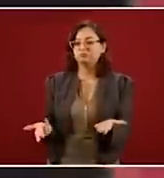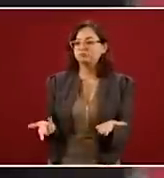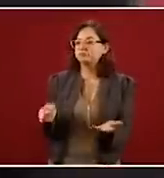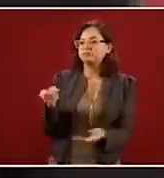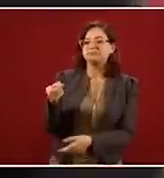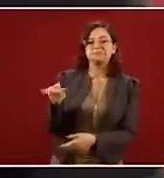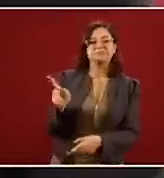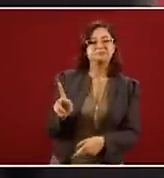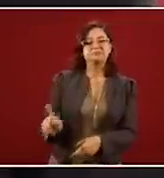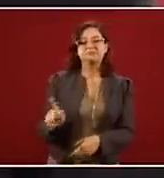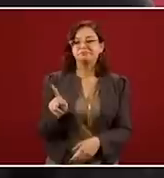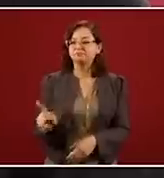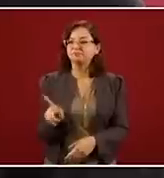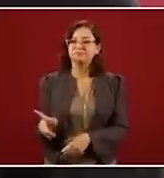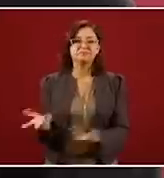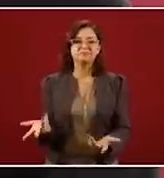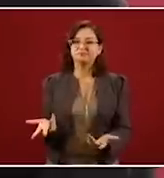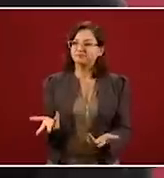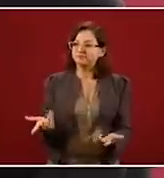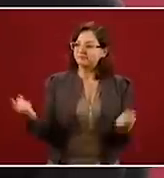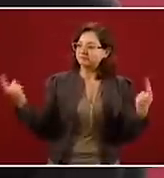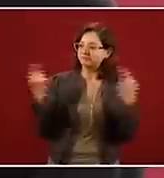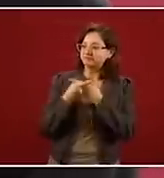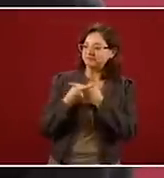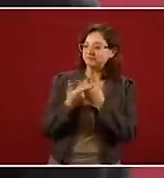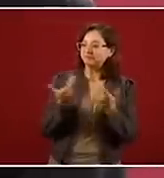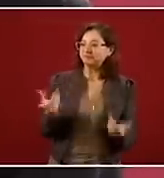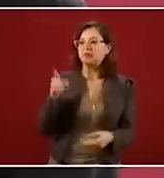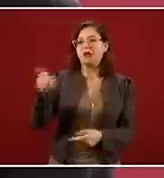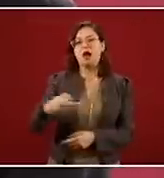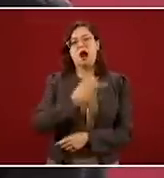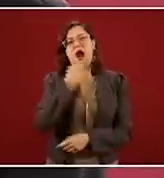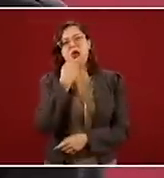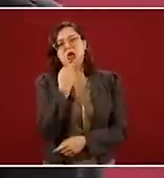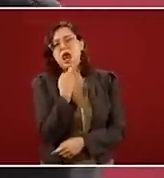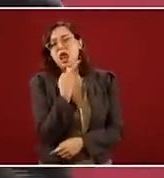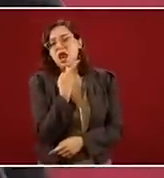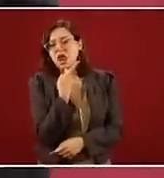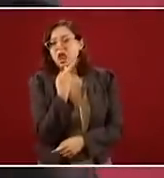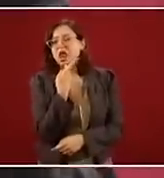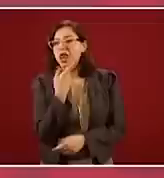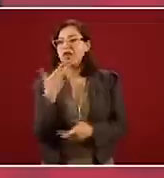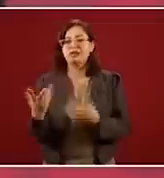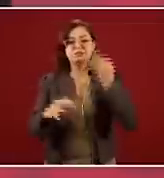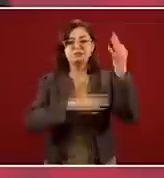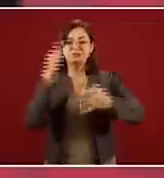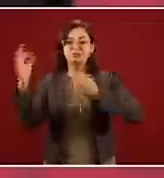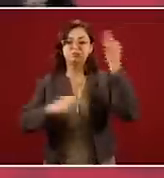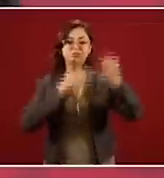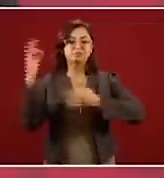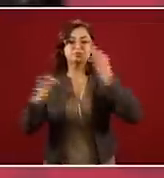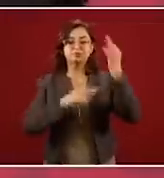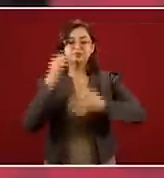de inmoralidad. ¿Cómo van a estar diciendo? Porque había campaña, volvemos a lo